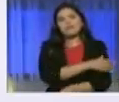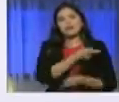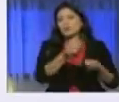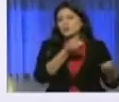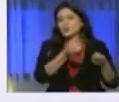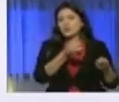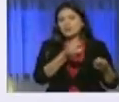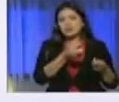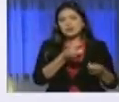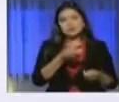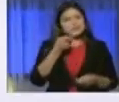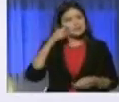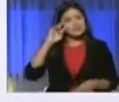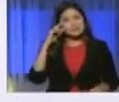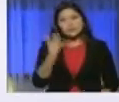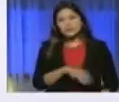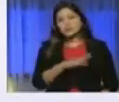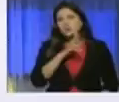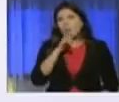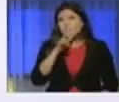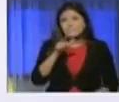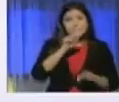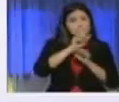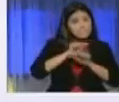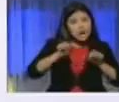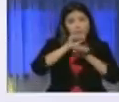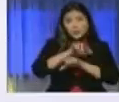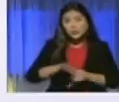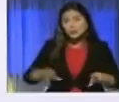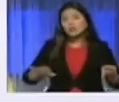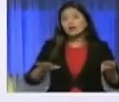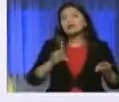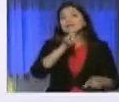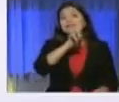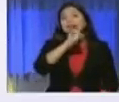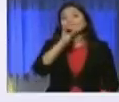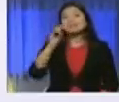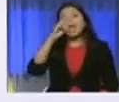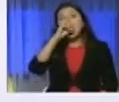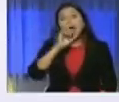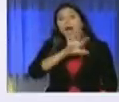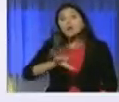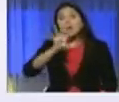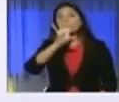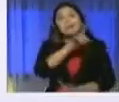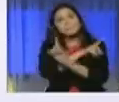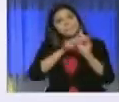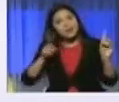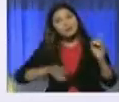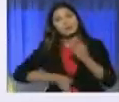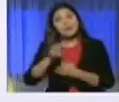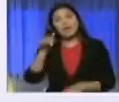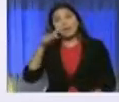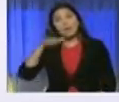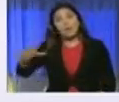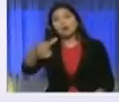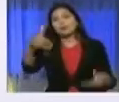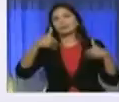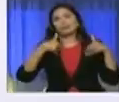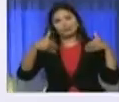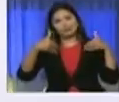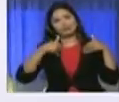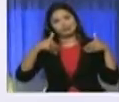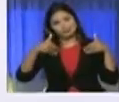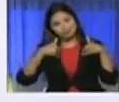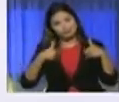parasitaria que tanto daño le han hecho durante 100 años al país, pero que tanto daño le han hecho a nuestro pueblo.